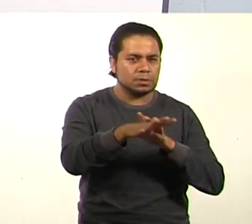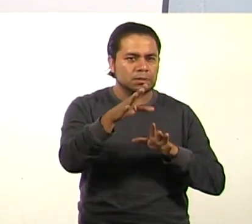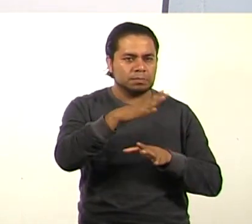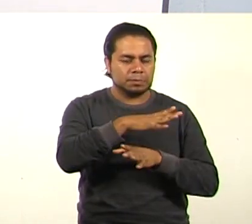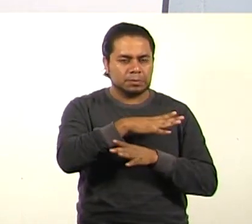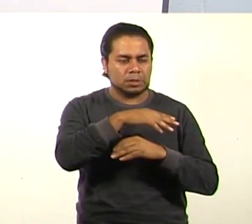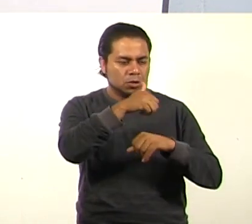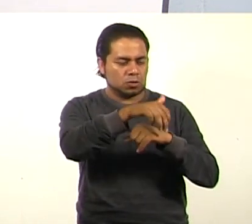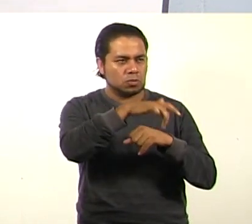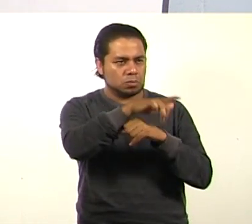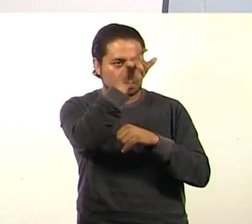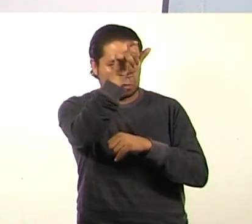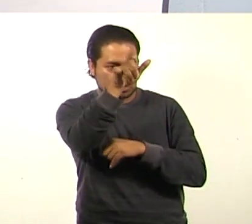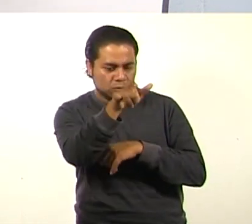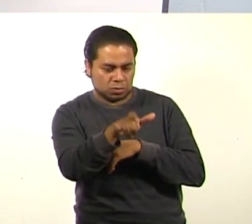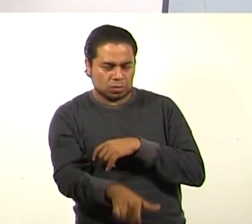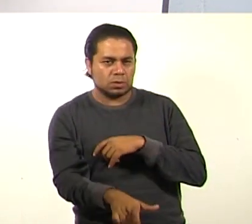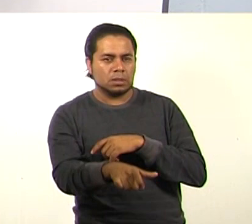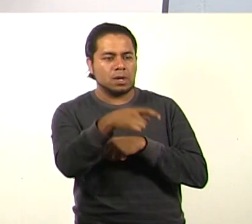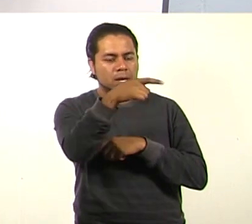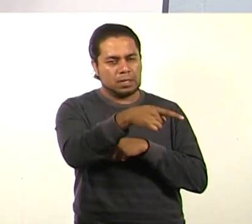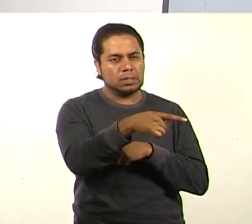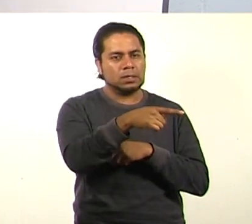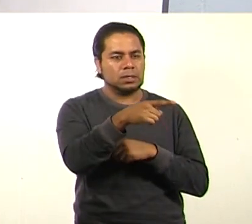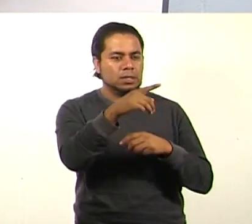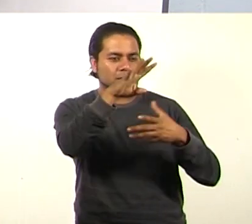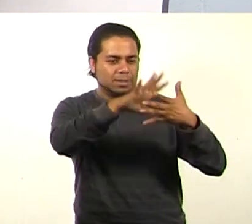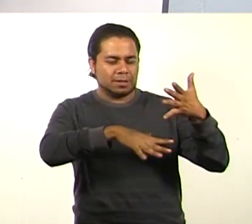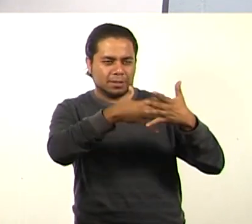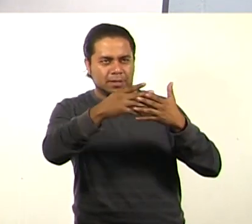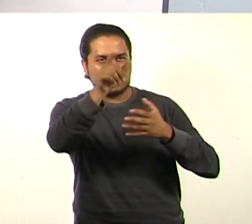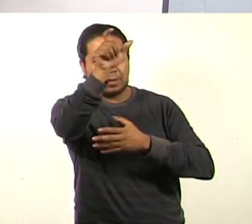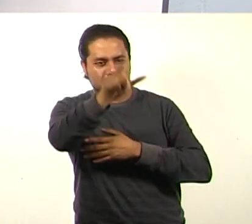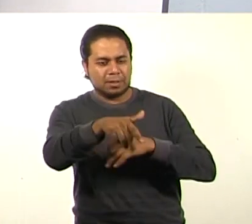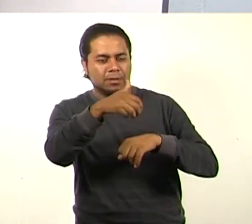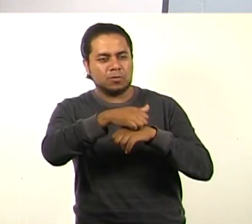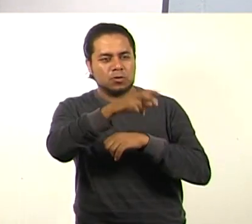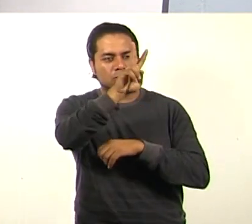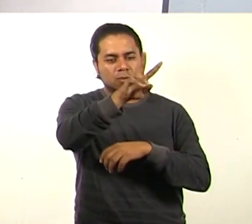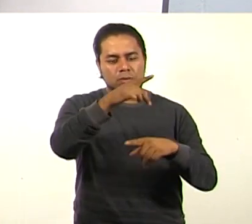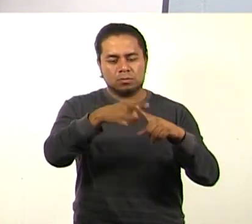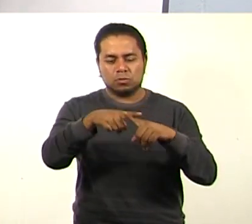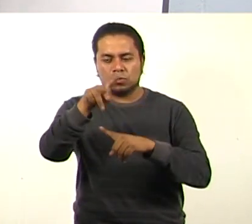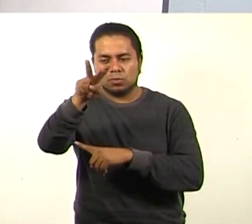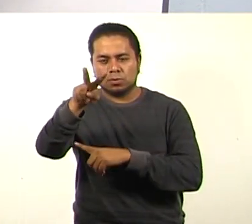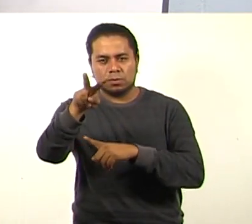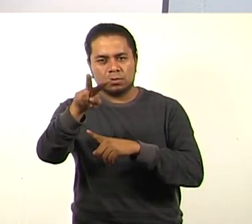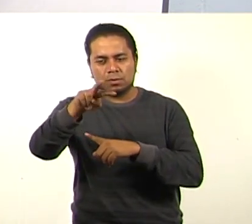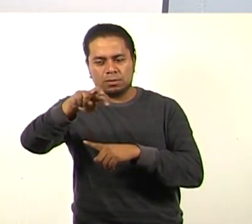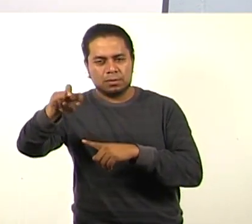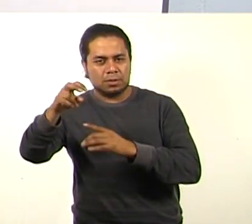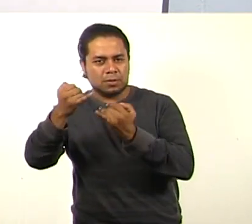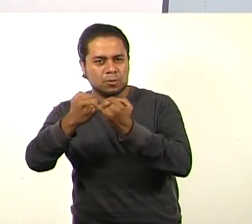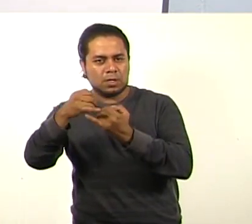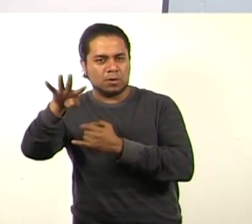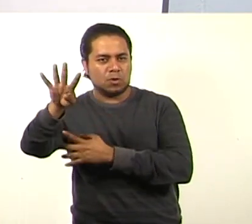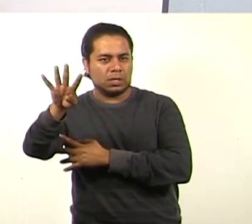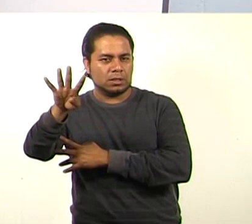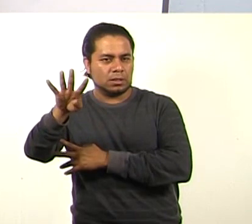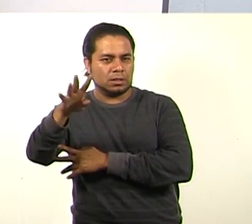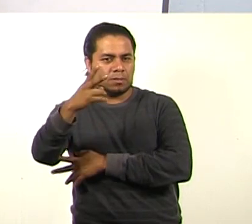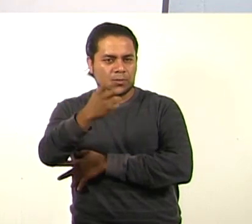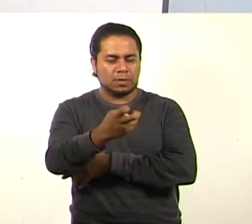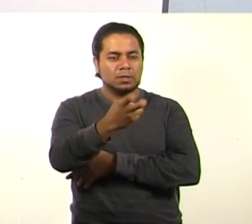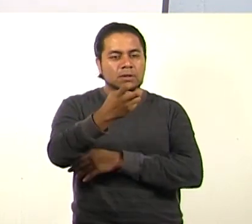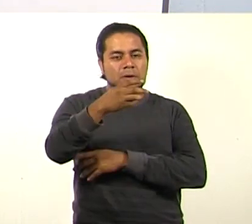nos hayan quedado del lado del derecho de la tablita. Entonces, 2 por 2 es 4. Por lo tanto, el